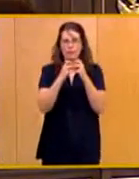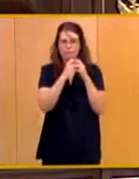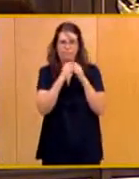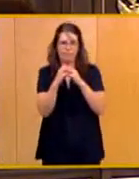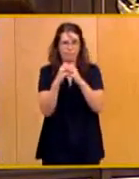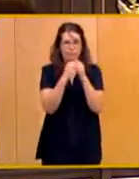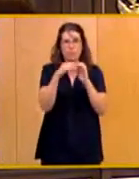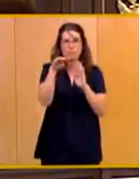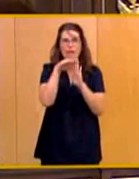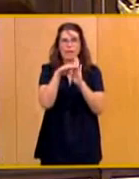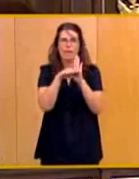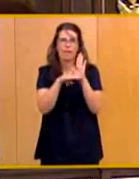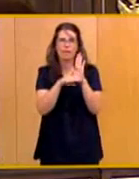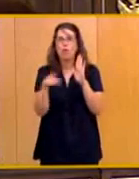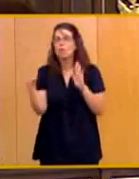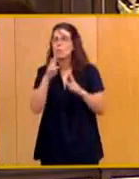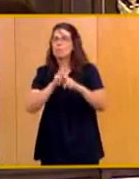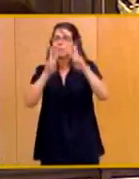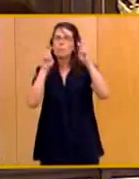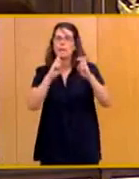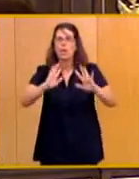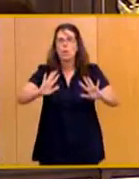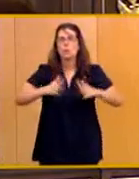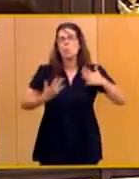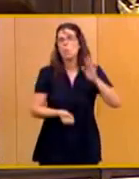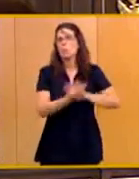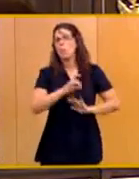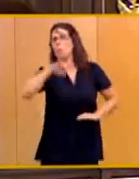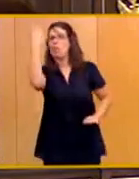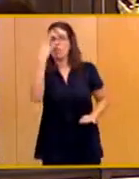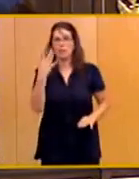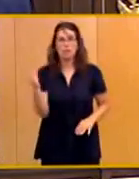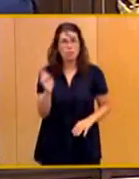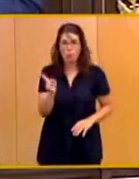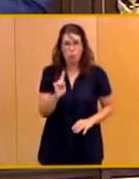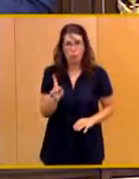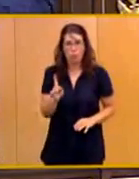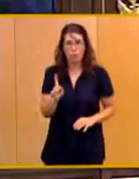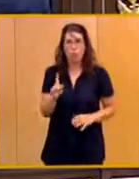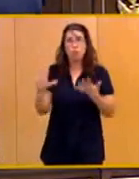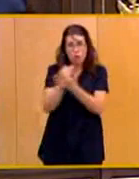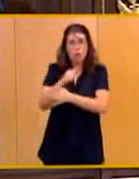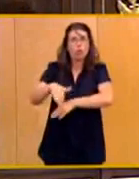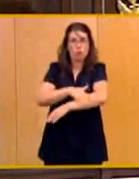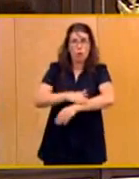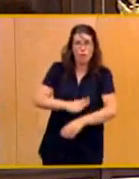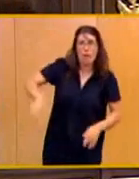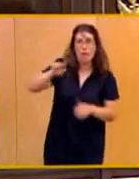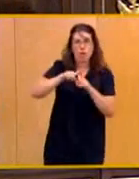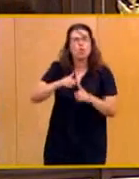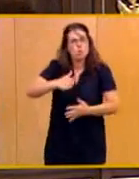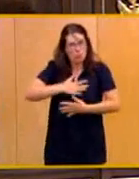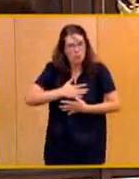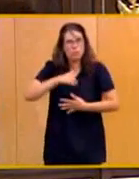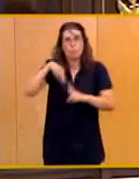llama improvisadas. Y todos los gobiernos, también el nuestro, y los organismos internacionales